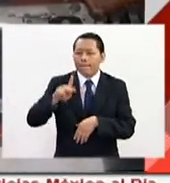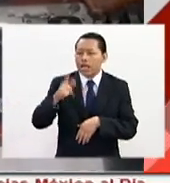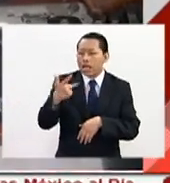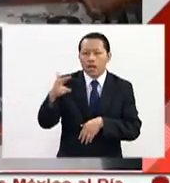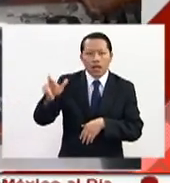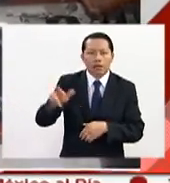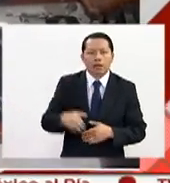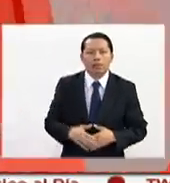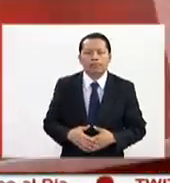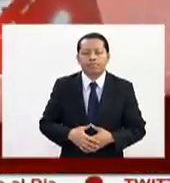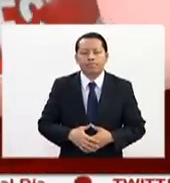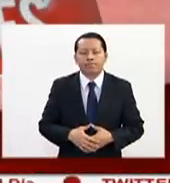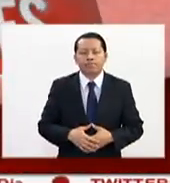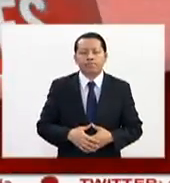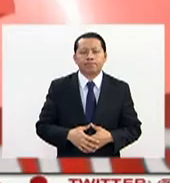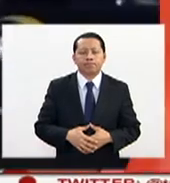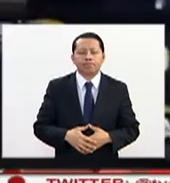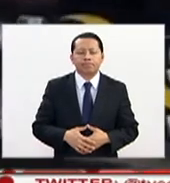de la República.